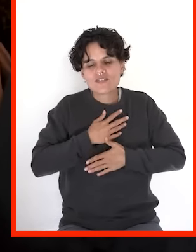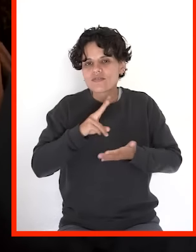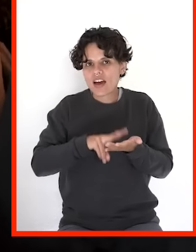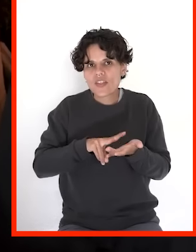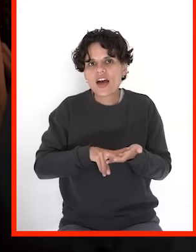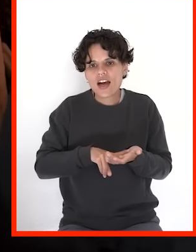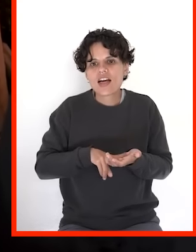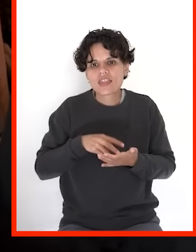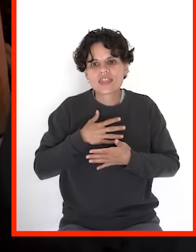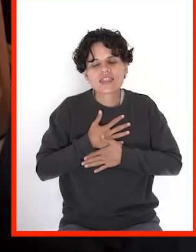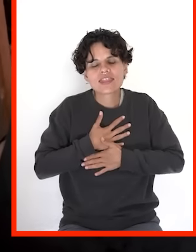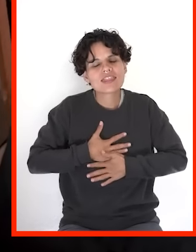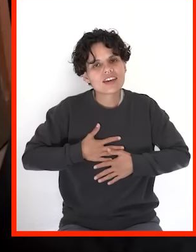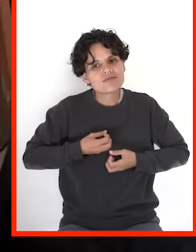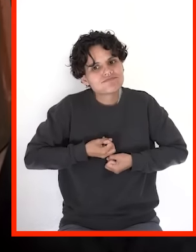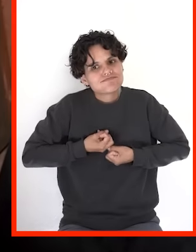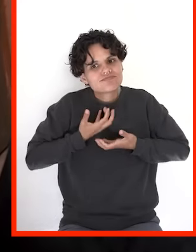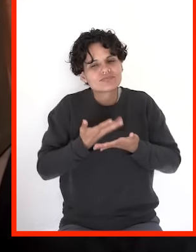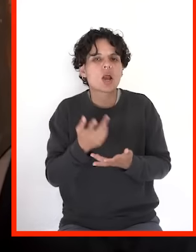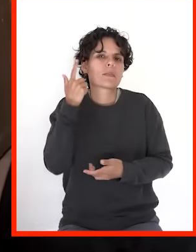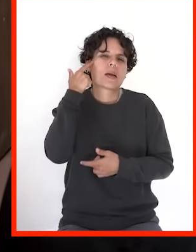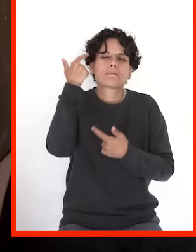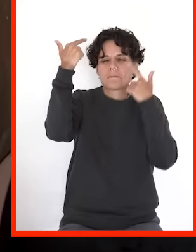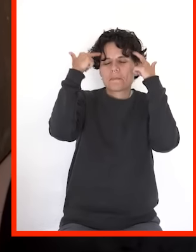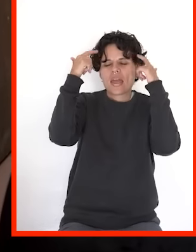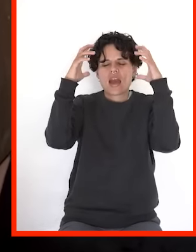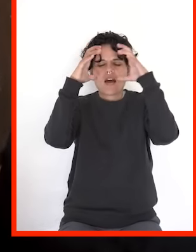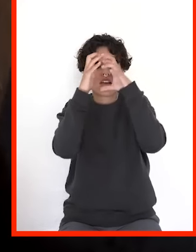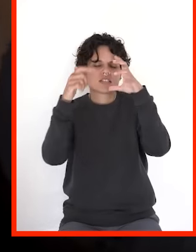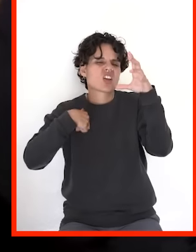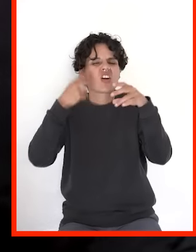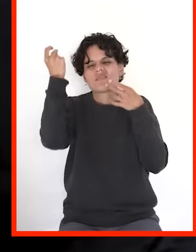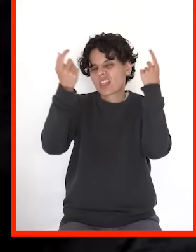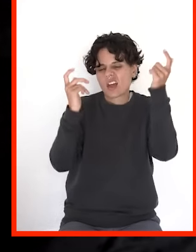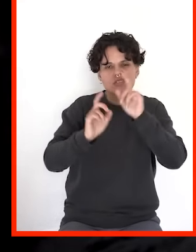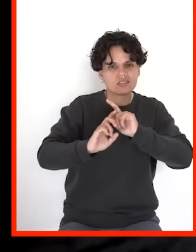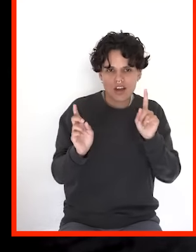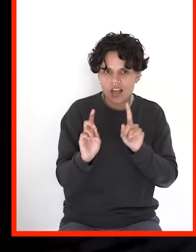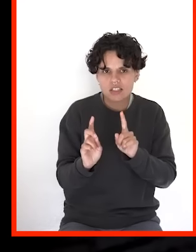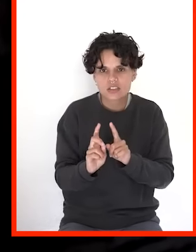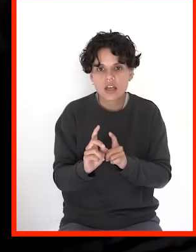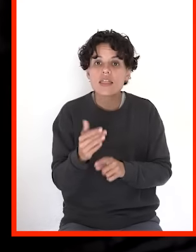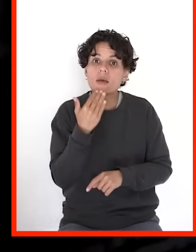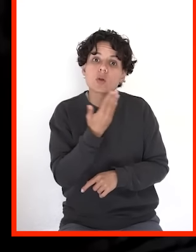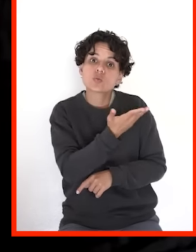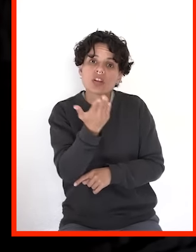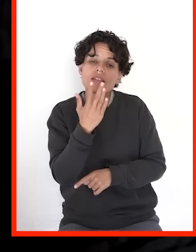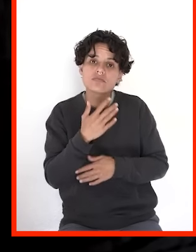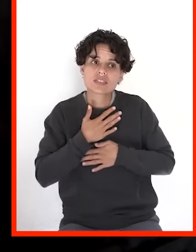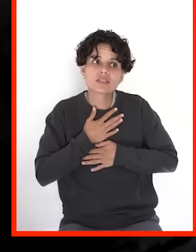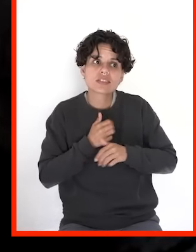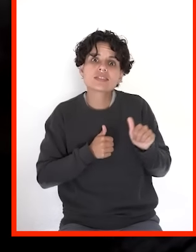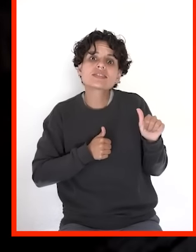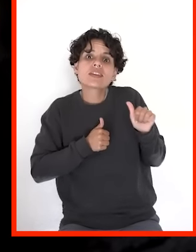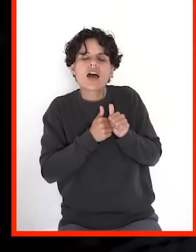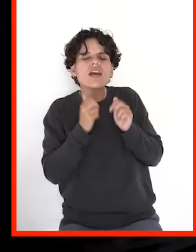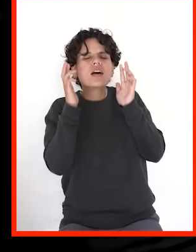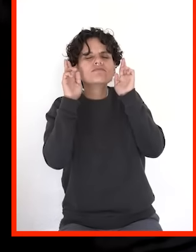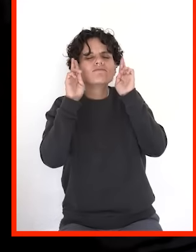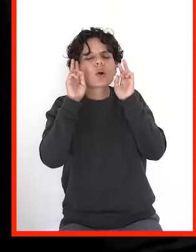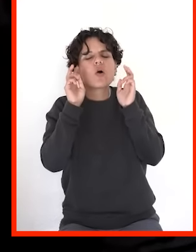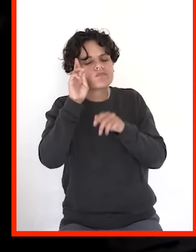que... Es como que no creo que sea la mente ni que sea como... Pero también es que ustedes lo quieren tener cerca. Claro. Es un poquito